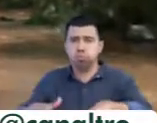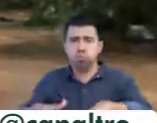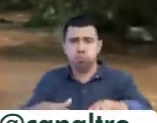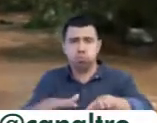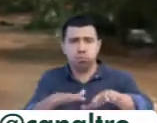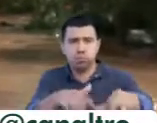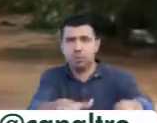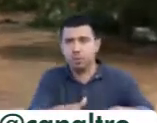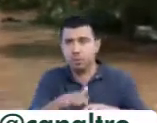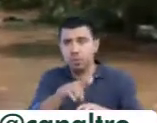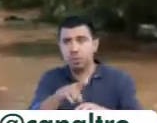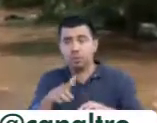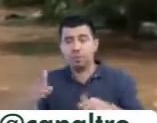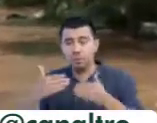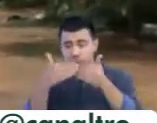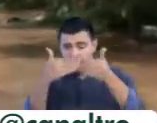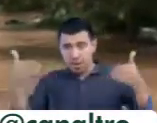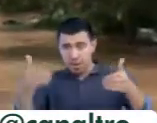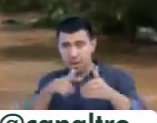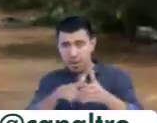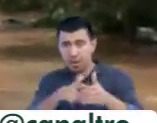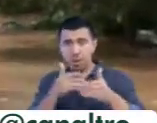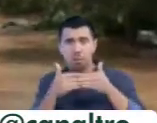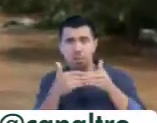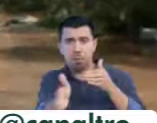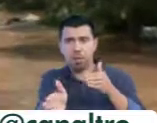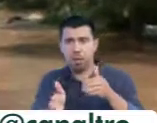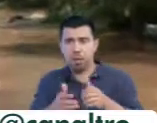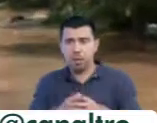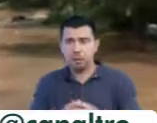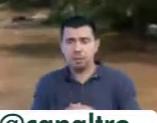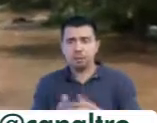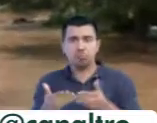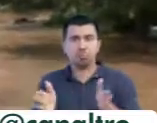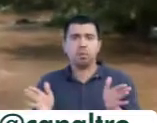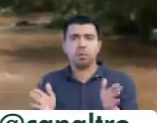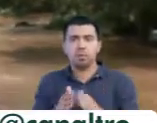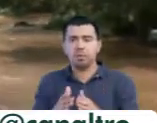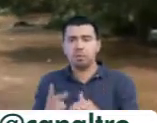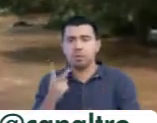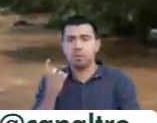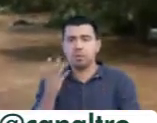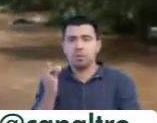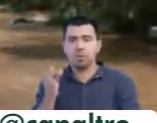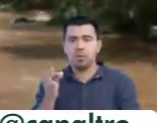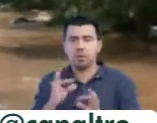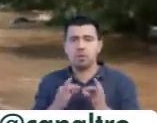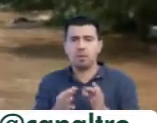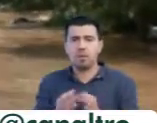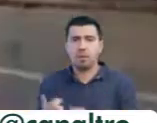a pocos metros del barrio de este sector que cobija a más de 250 familias.